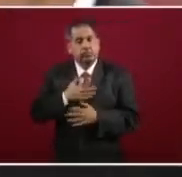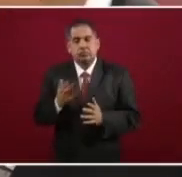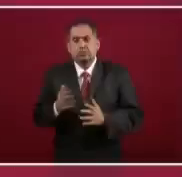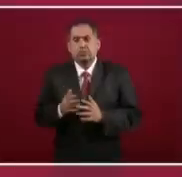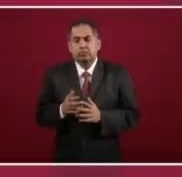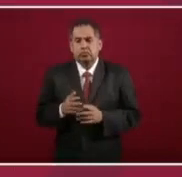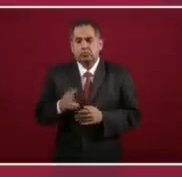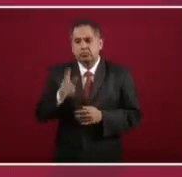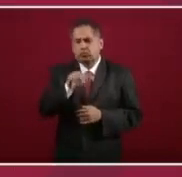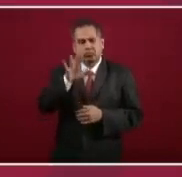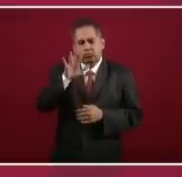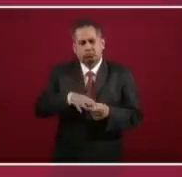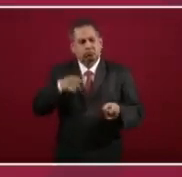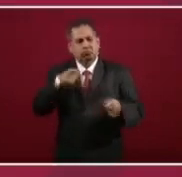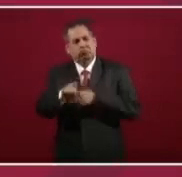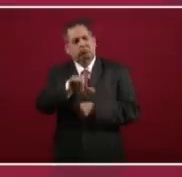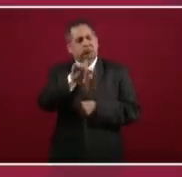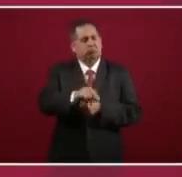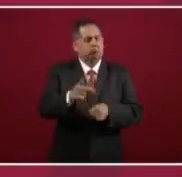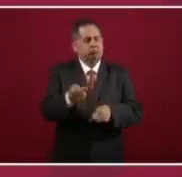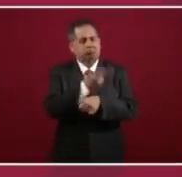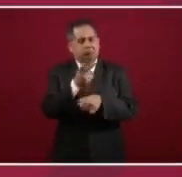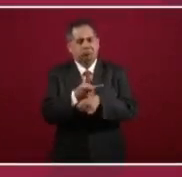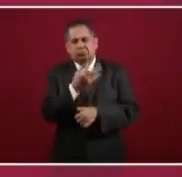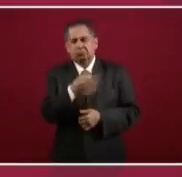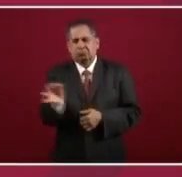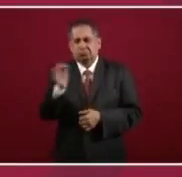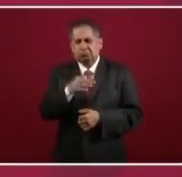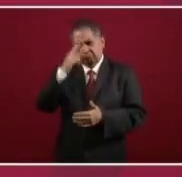y nunca les voy a faltar el respeto nunca